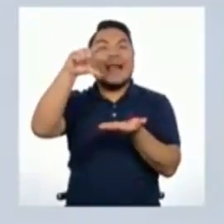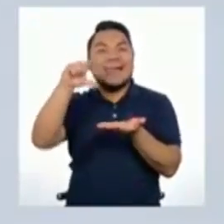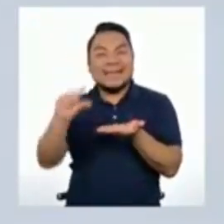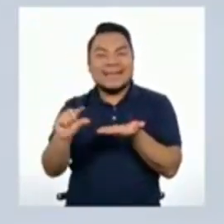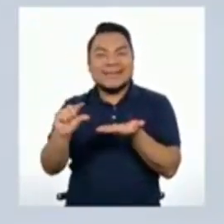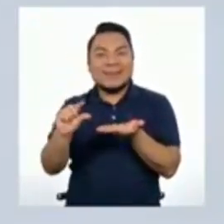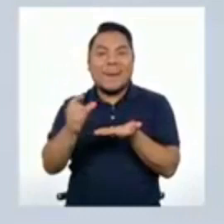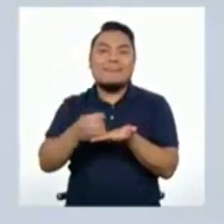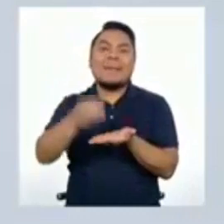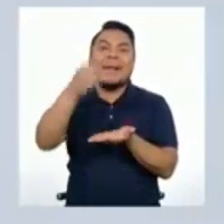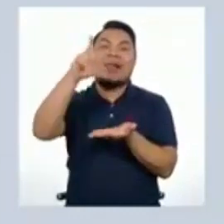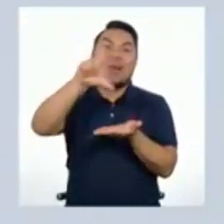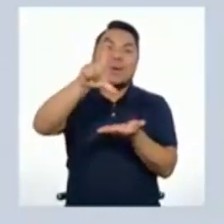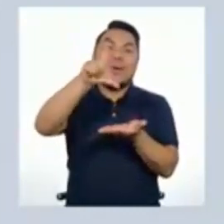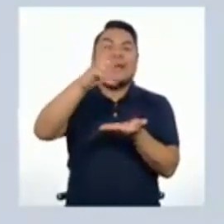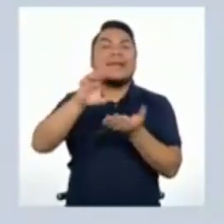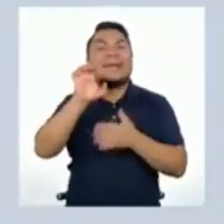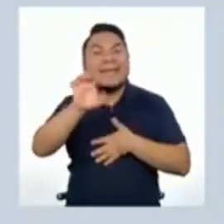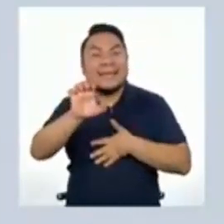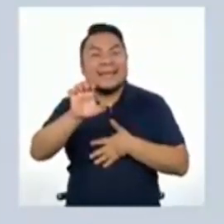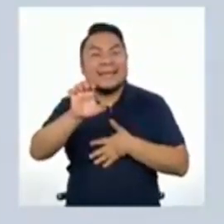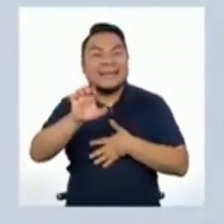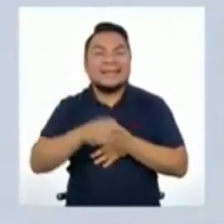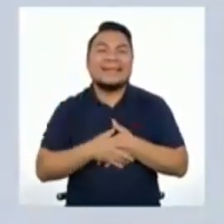palo, palito, palo,